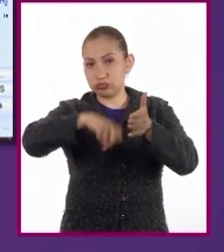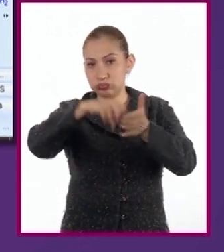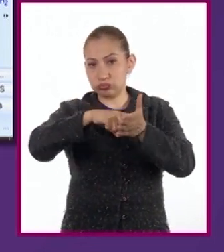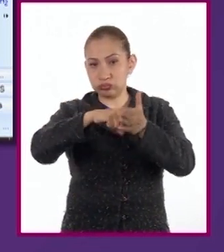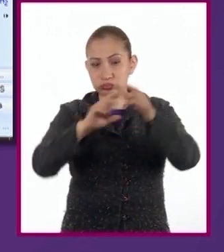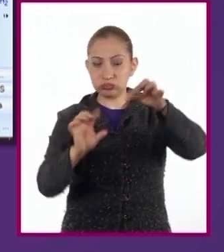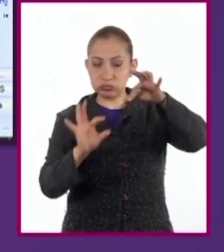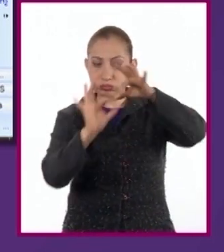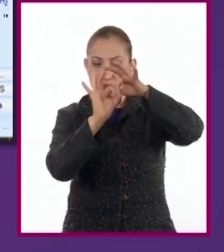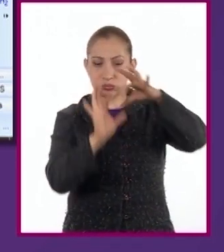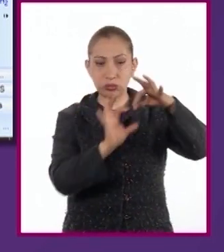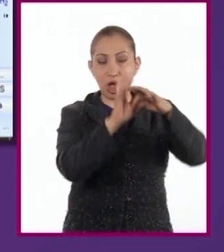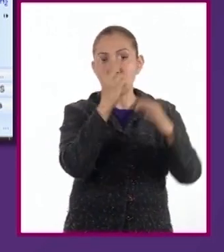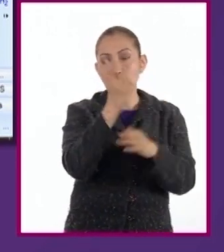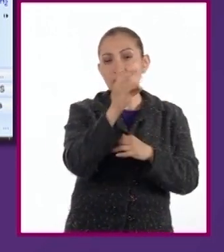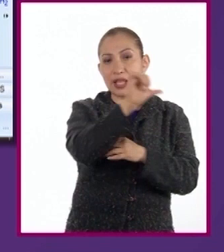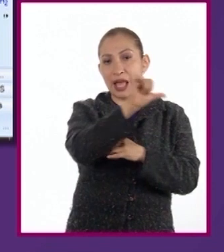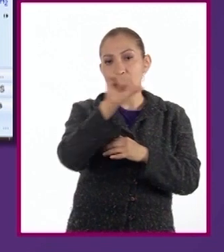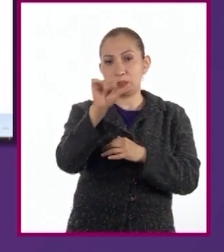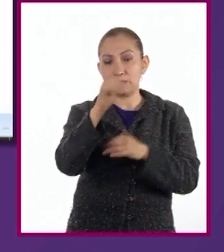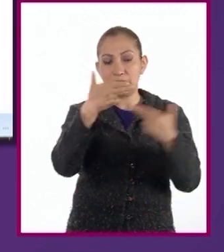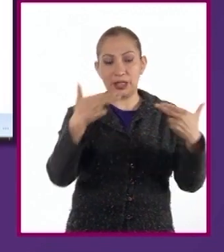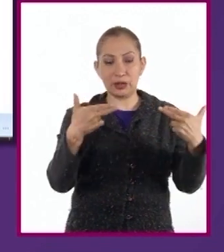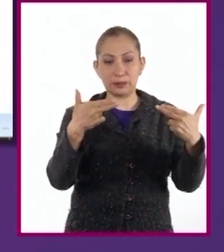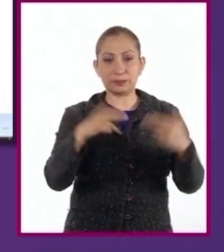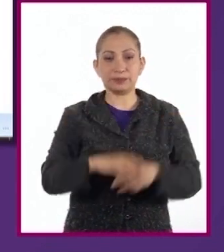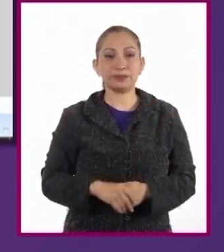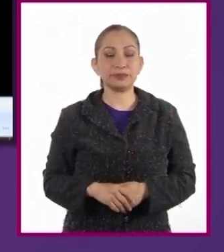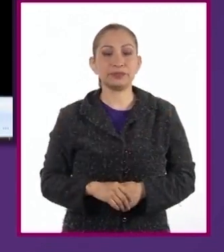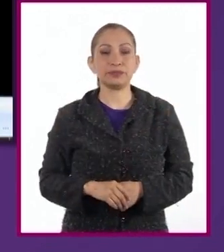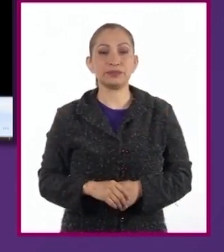ángulo entre los 2 átomos de hidrógeno.